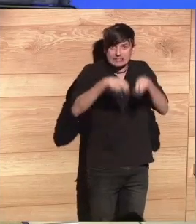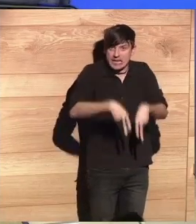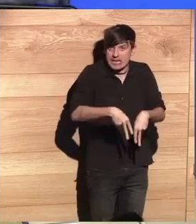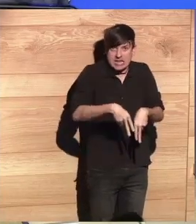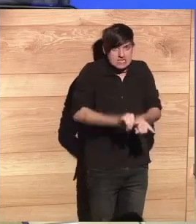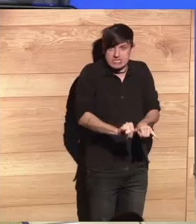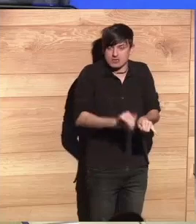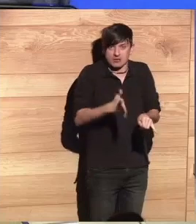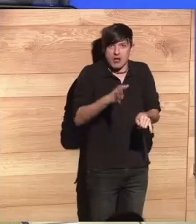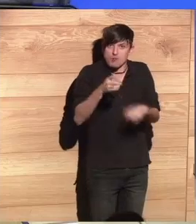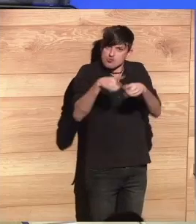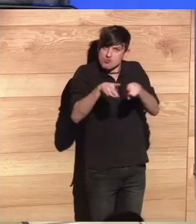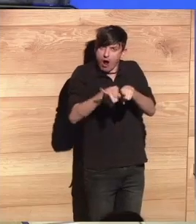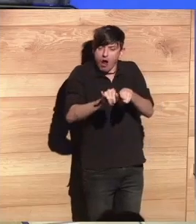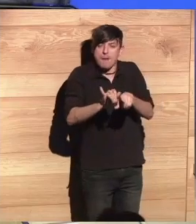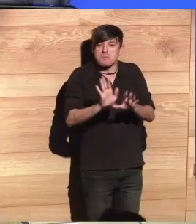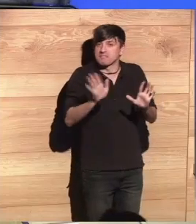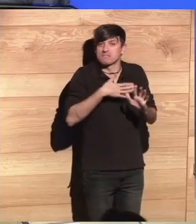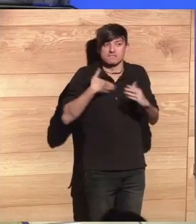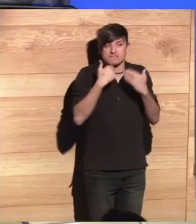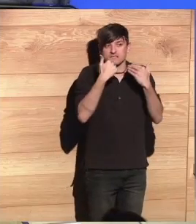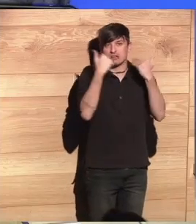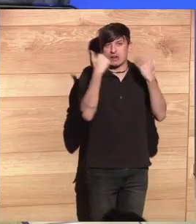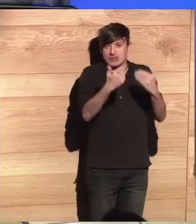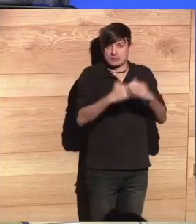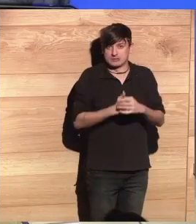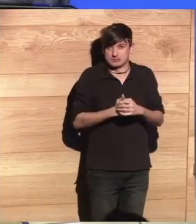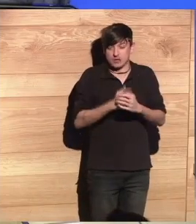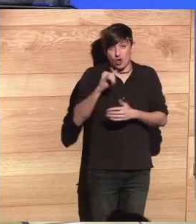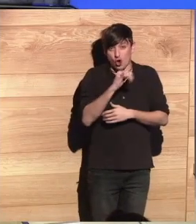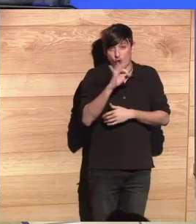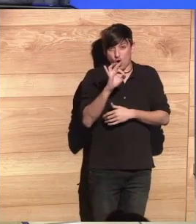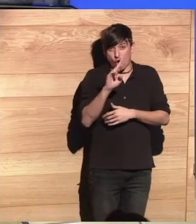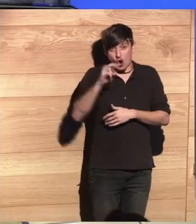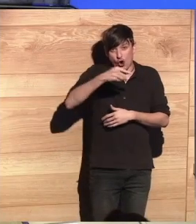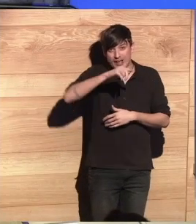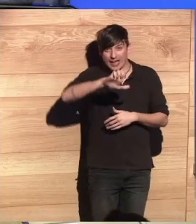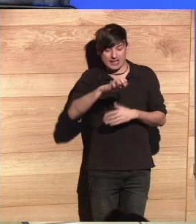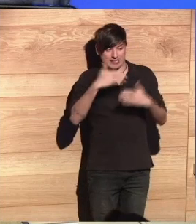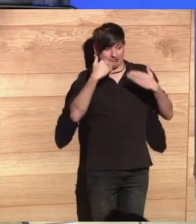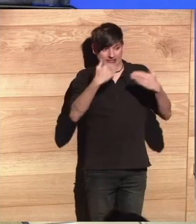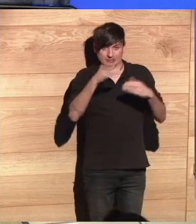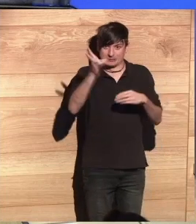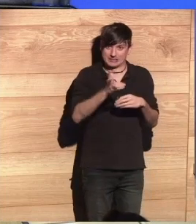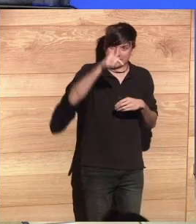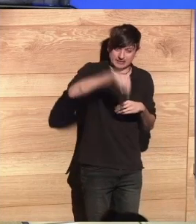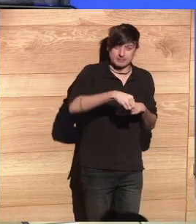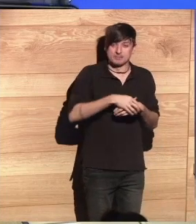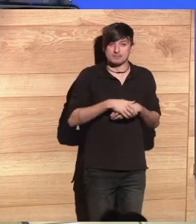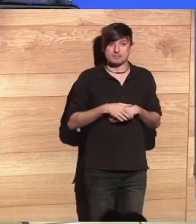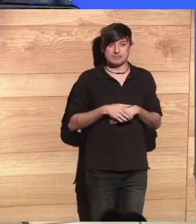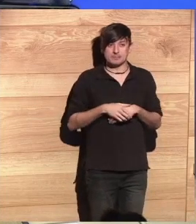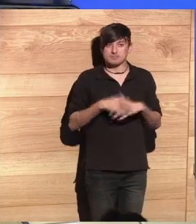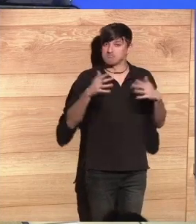por medio, pero bueno, yo quería agradecerle a Jorge el estar aquí, y de repente